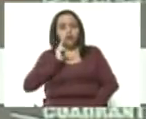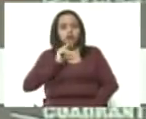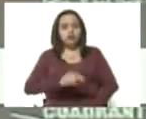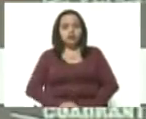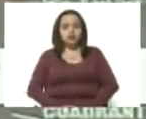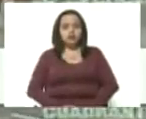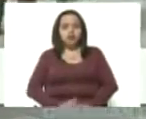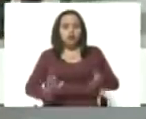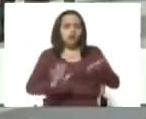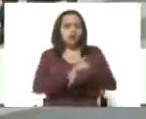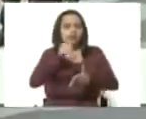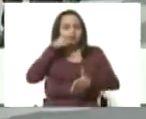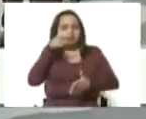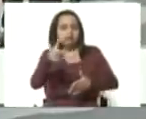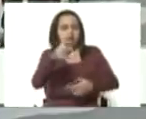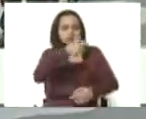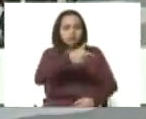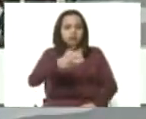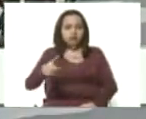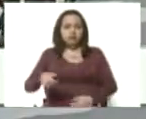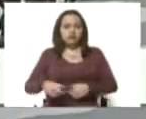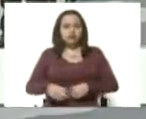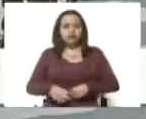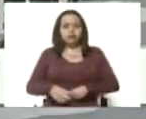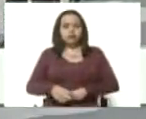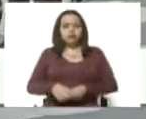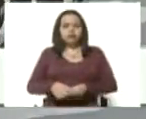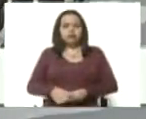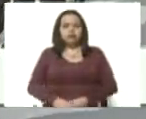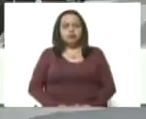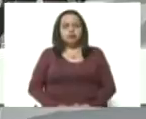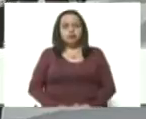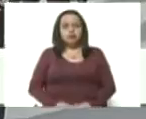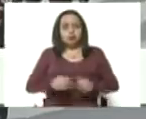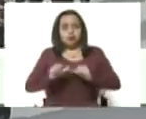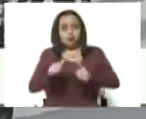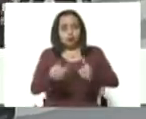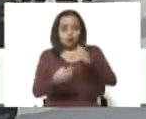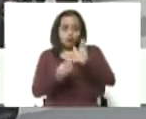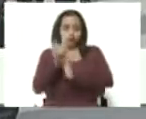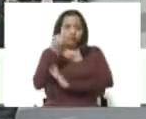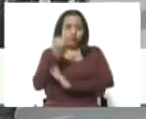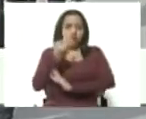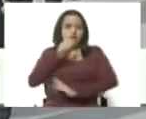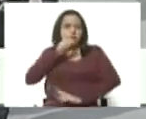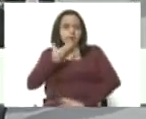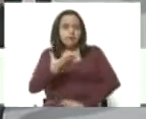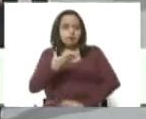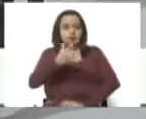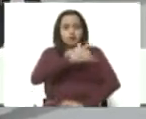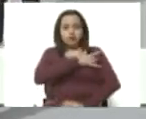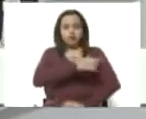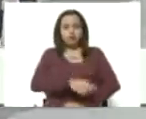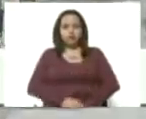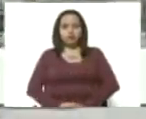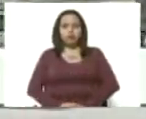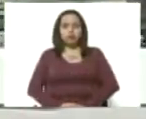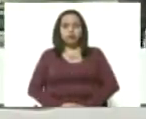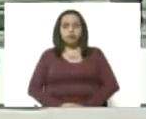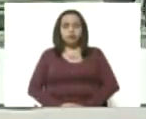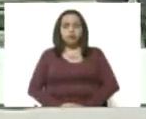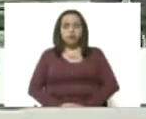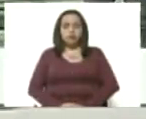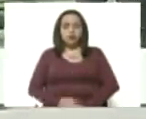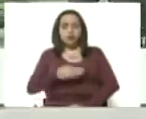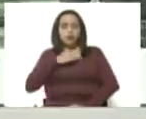en materia de seguridad ciudadana. Desde la fundación de esta hermosa universidad con un alto